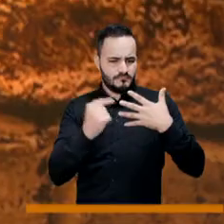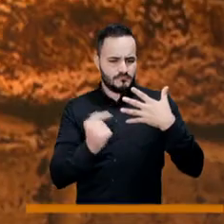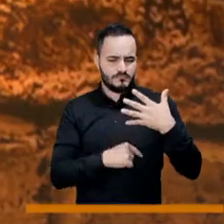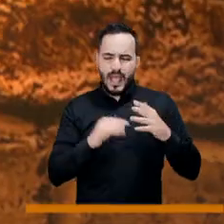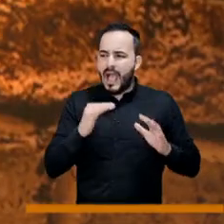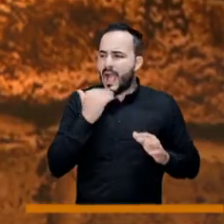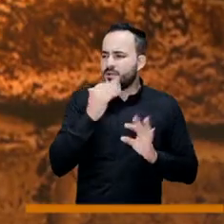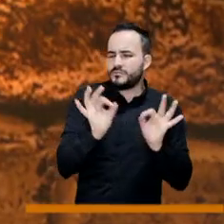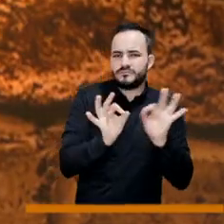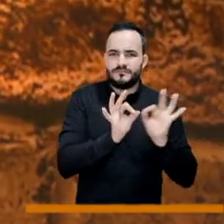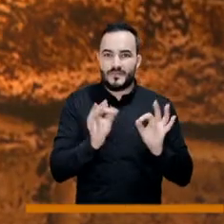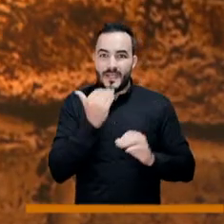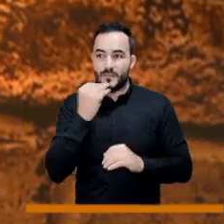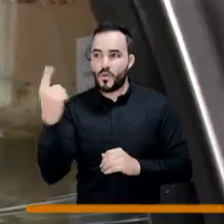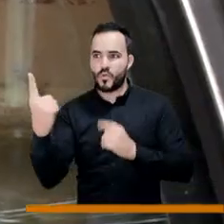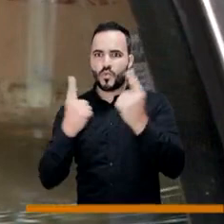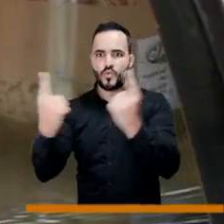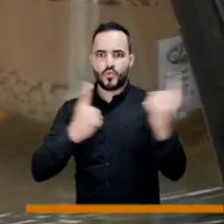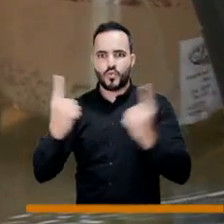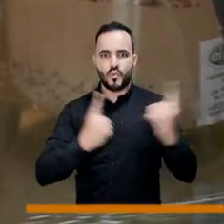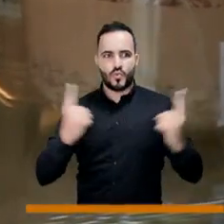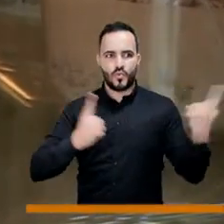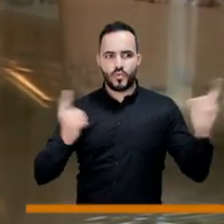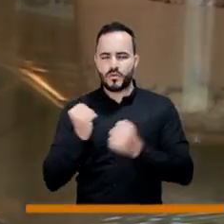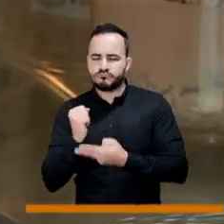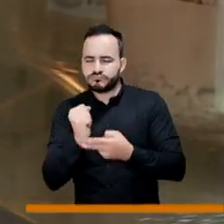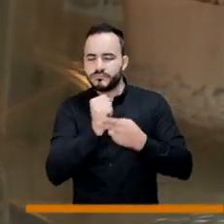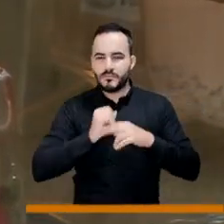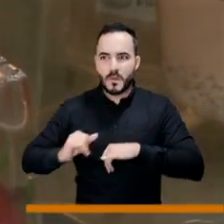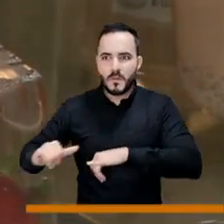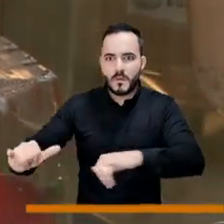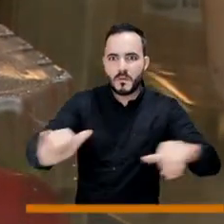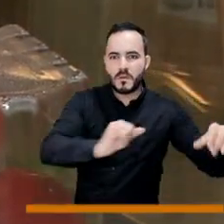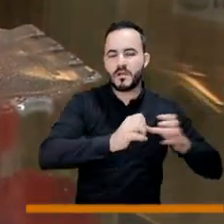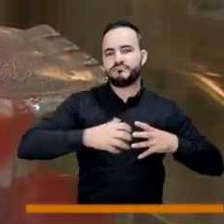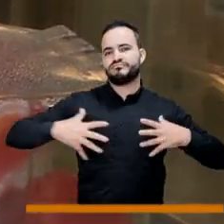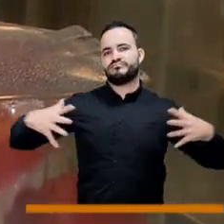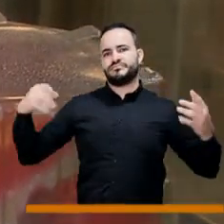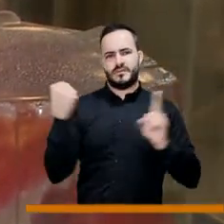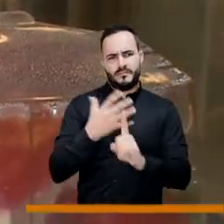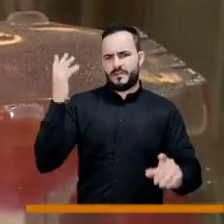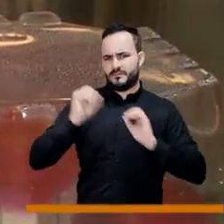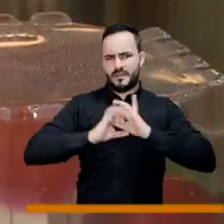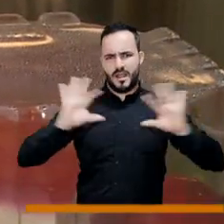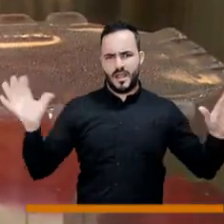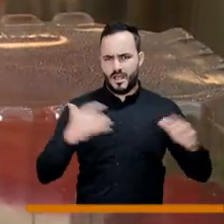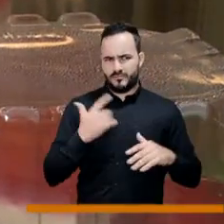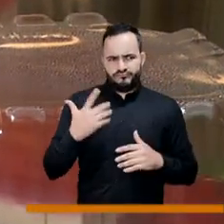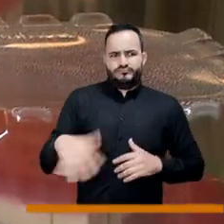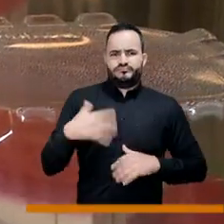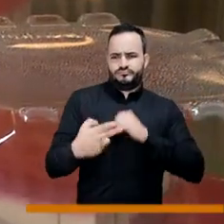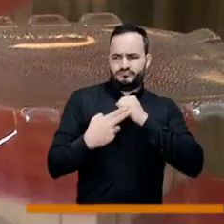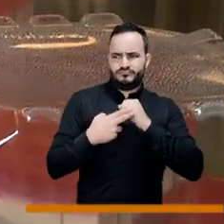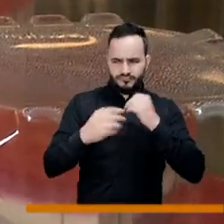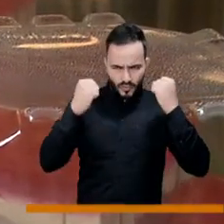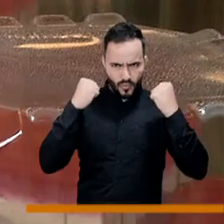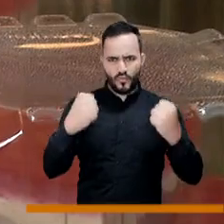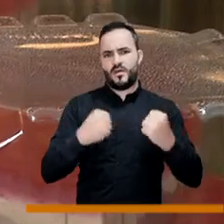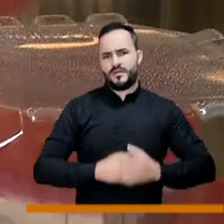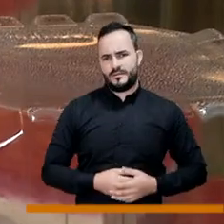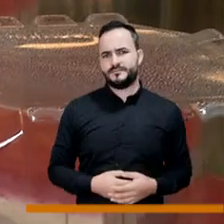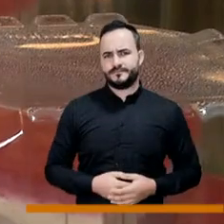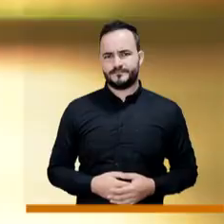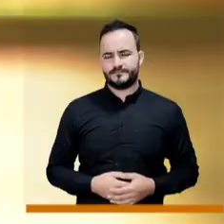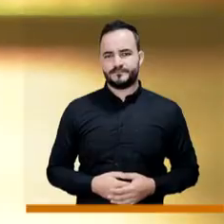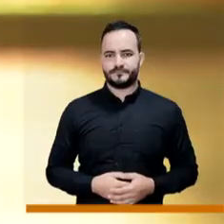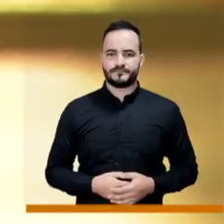contribuciones que, si las sumamos desde cada ciudadano, se convierten en realidad en un gran impacto y en una gran reducción del consumo energético en